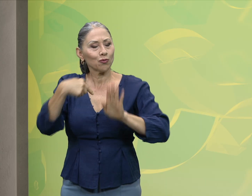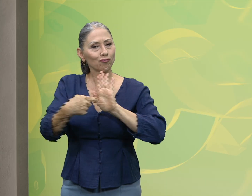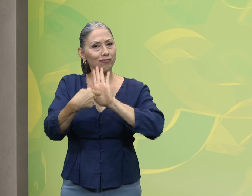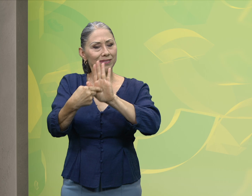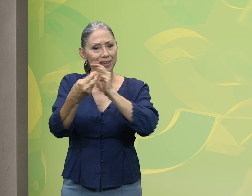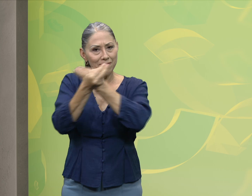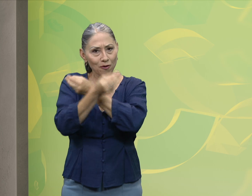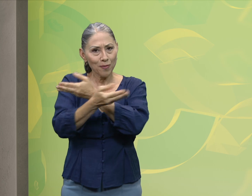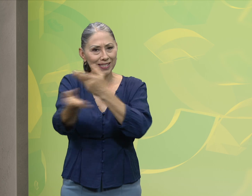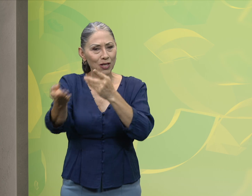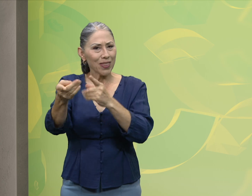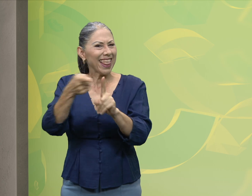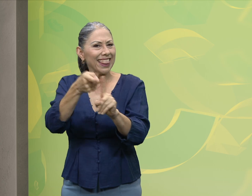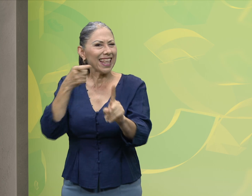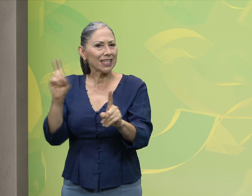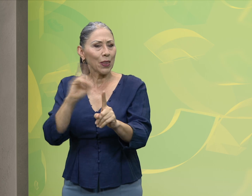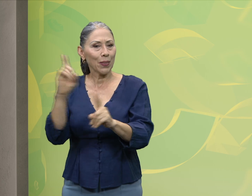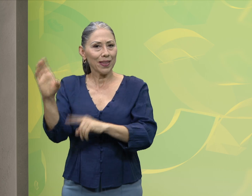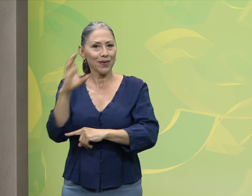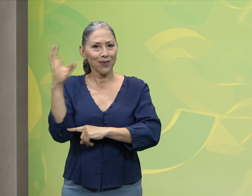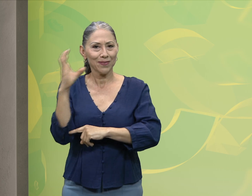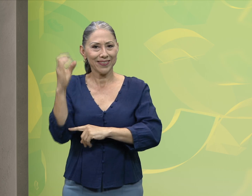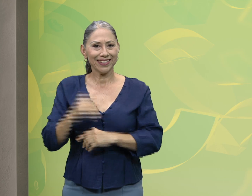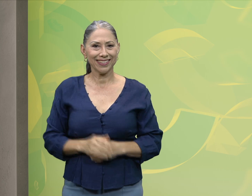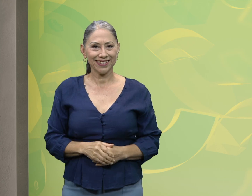esta información directamente desde Colombia.